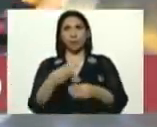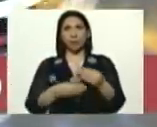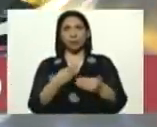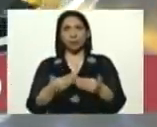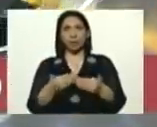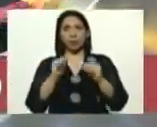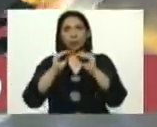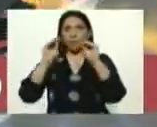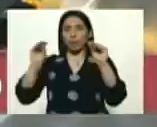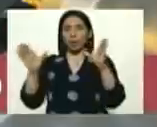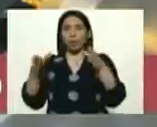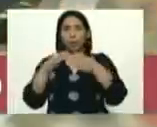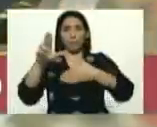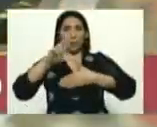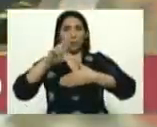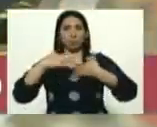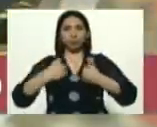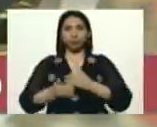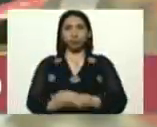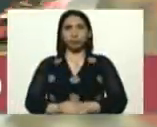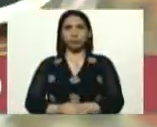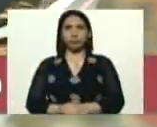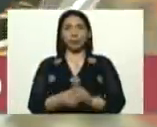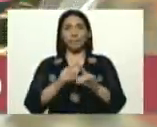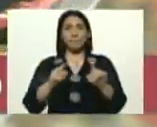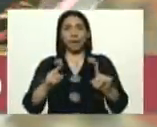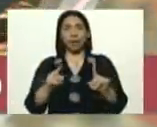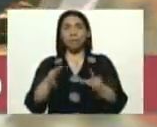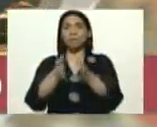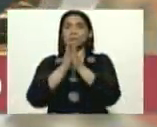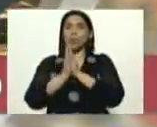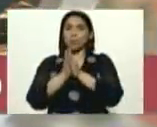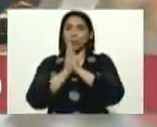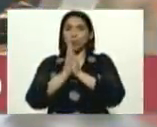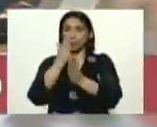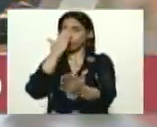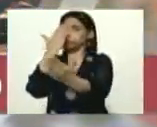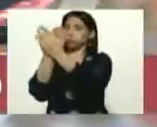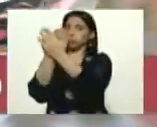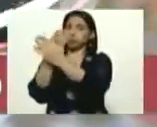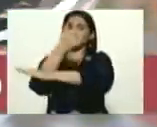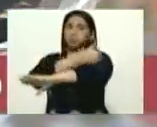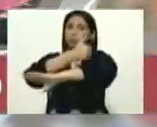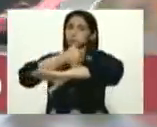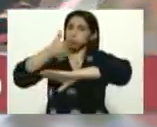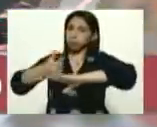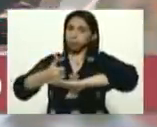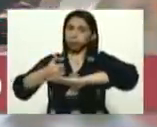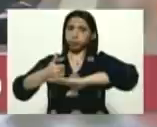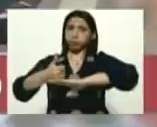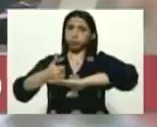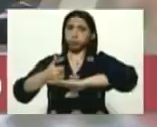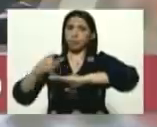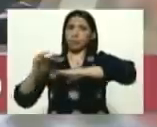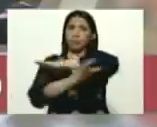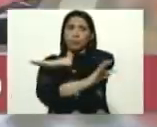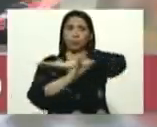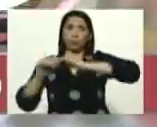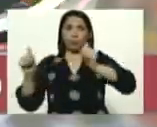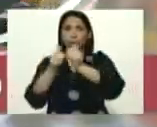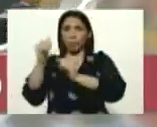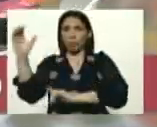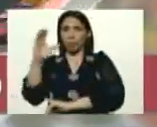la Organización Panamericana de la Salud para que interceda ante las autoridades de la frontera